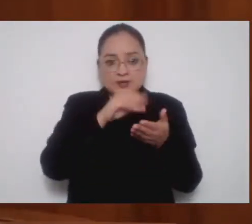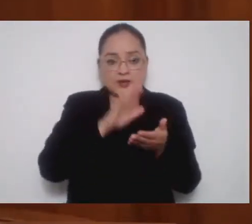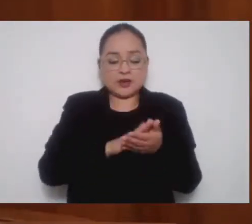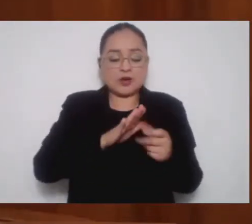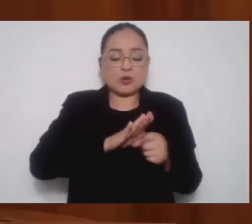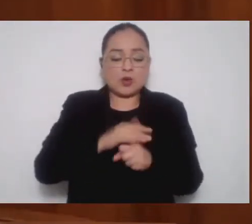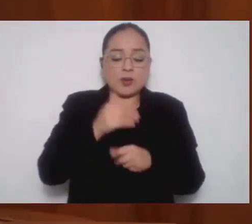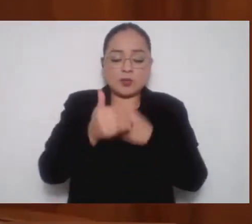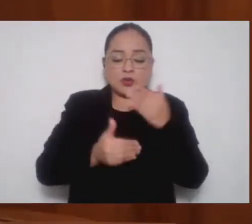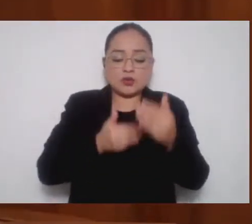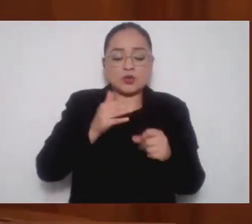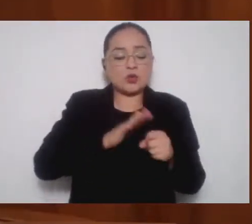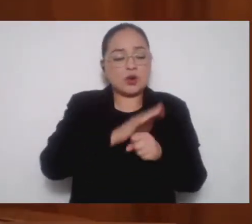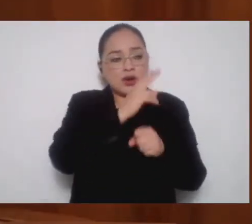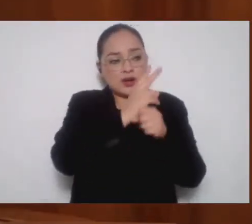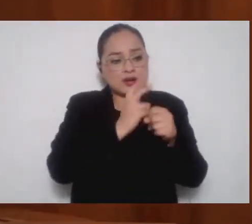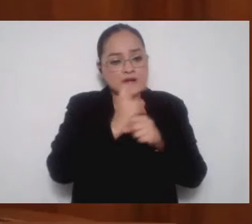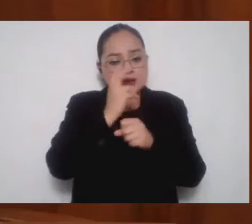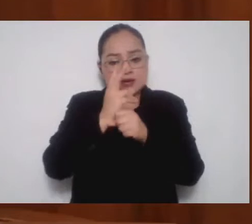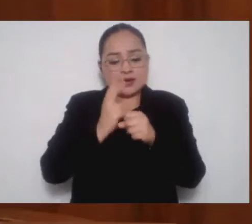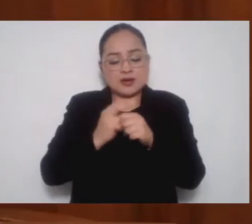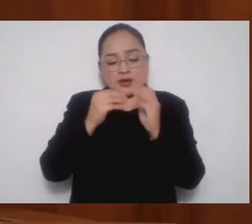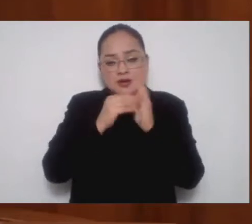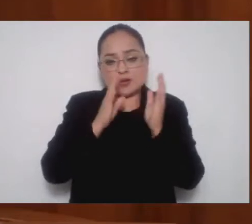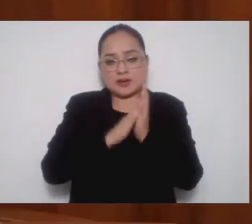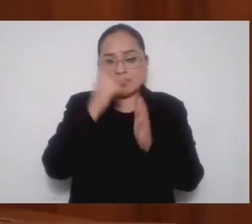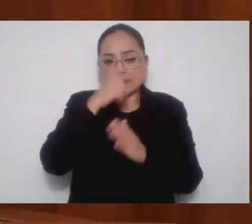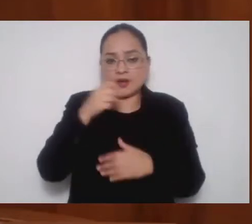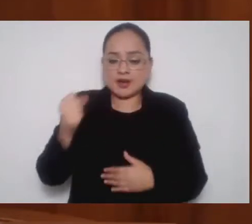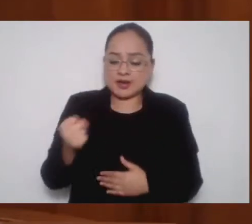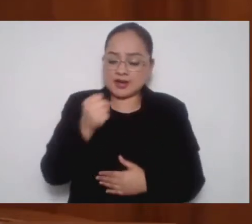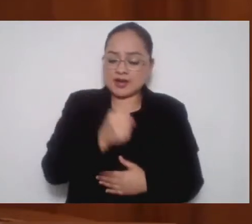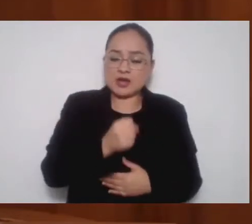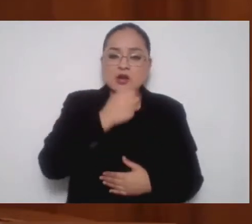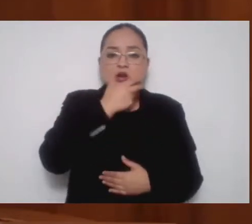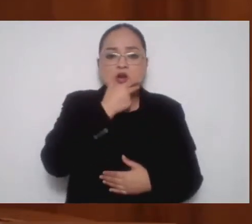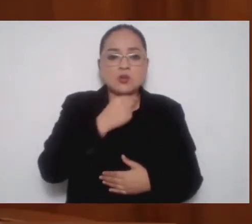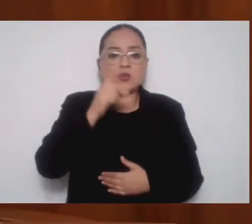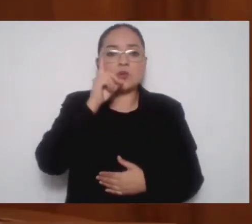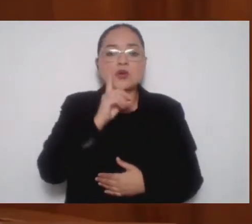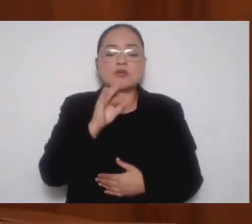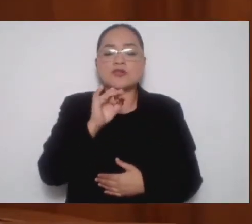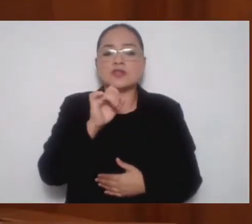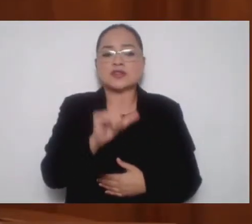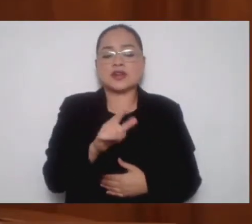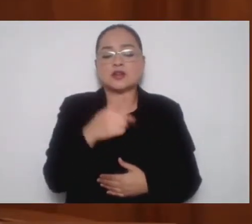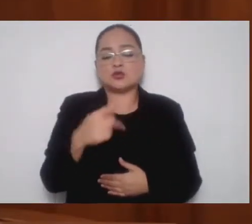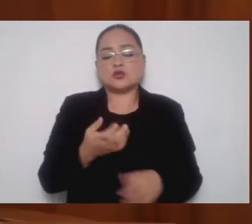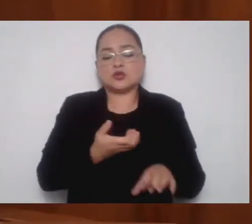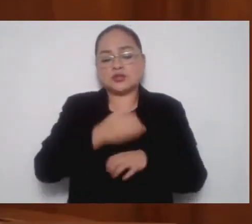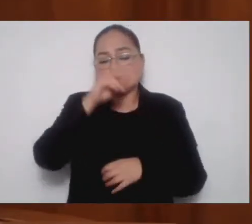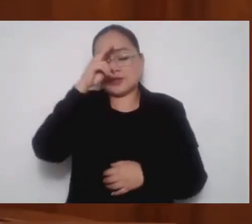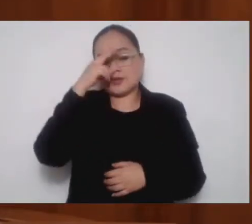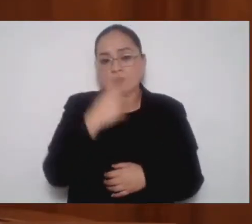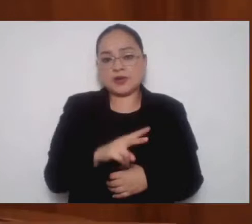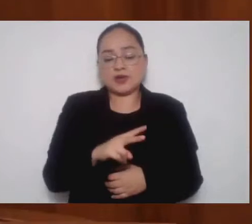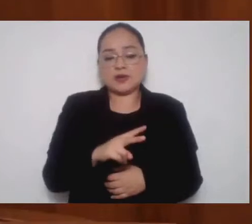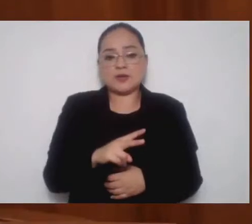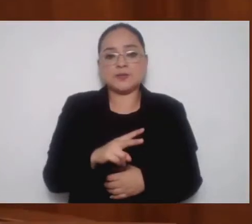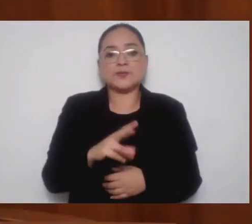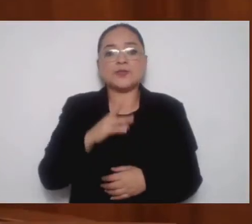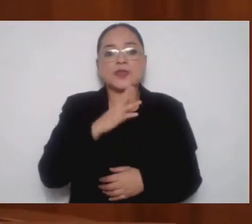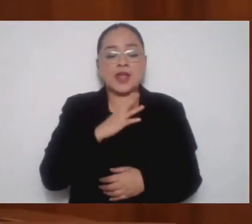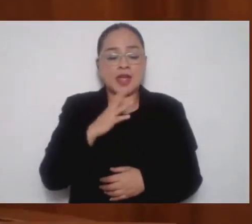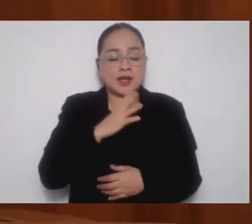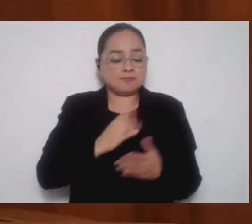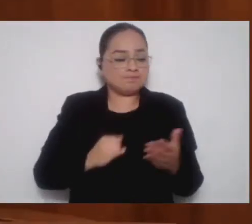el proceso y la convocatoria para designar a la o el fiscal general de justicia del Estado de México,